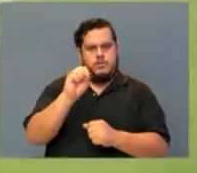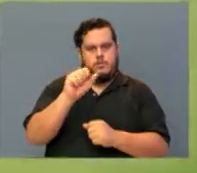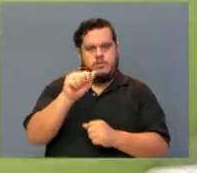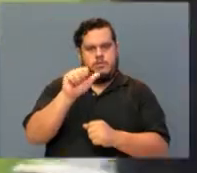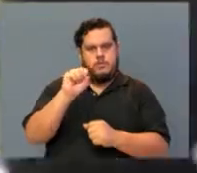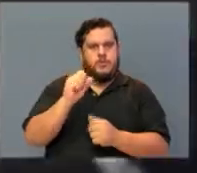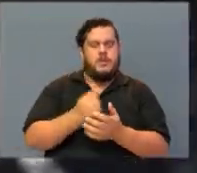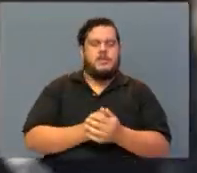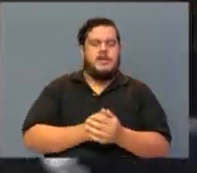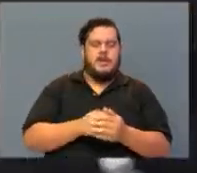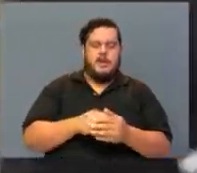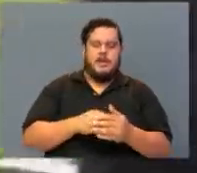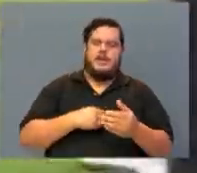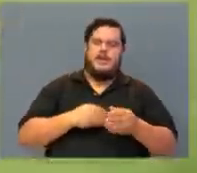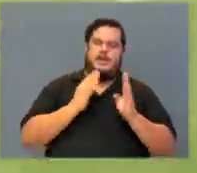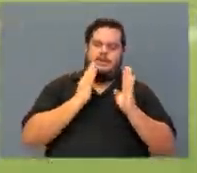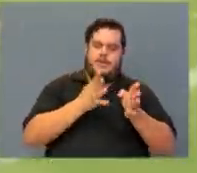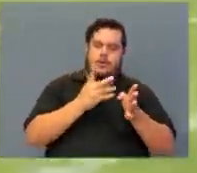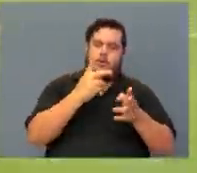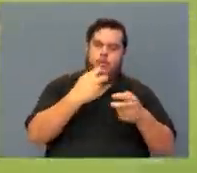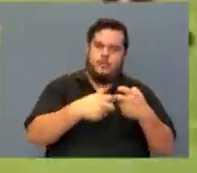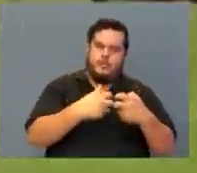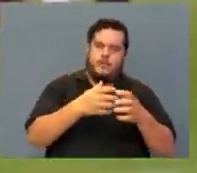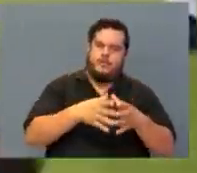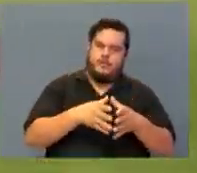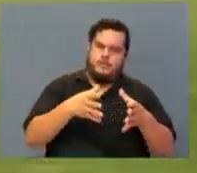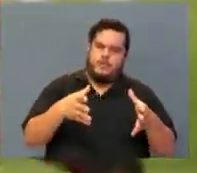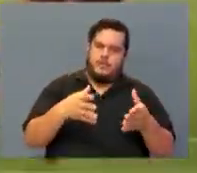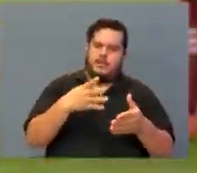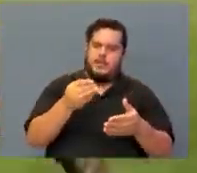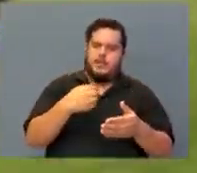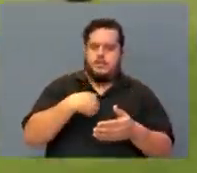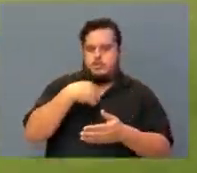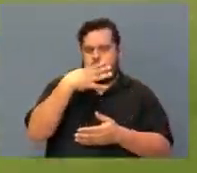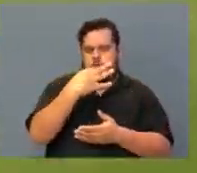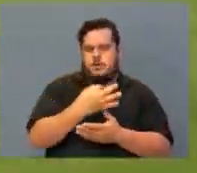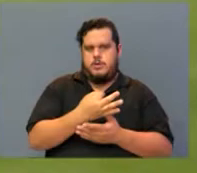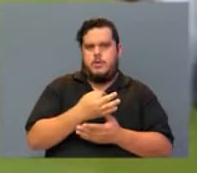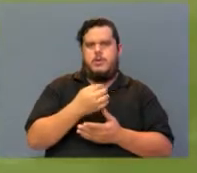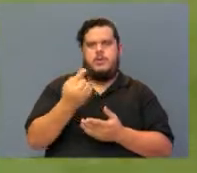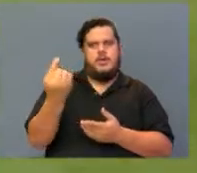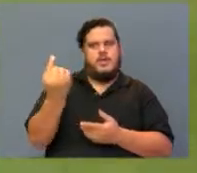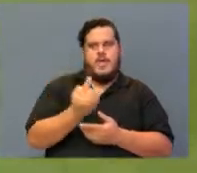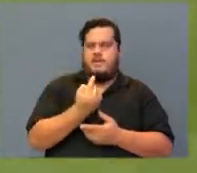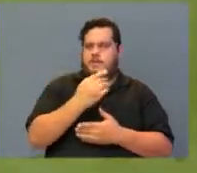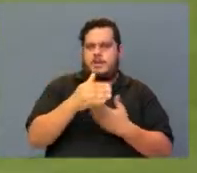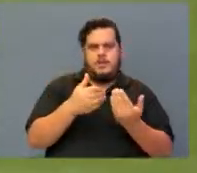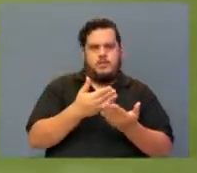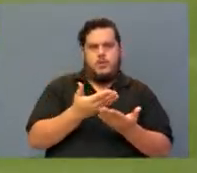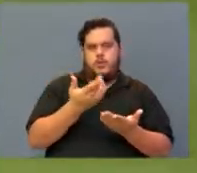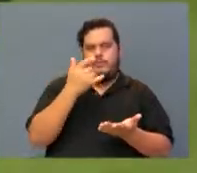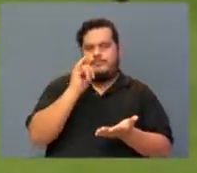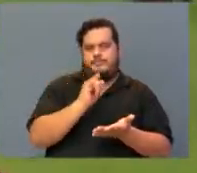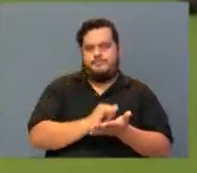dejó un problema muy grande, y yo creo que de ahí viene todo. Así que